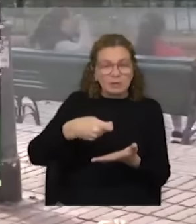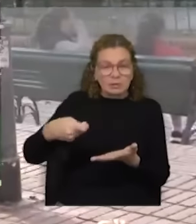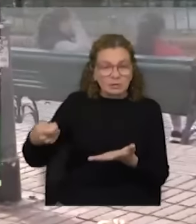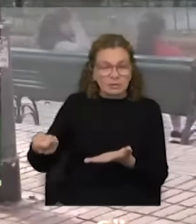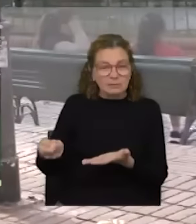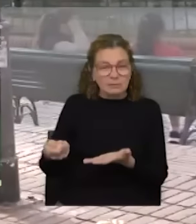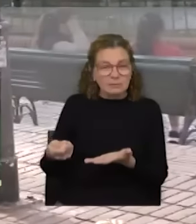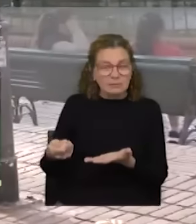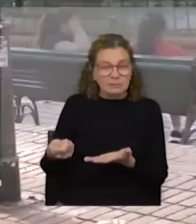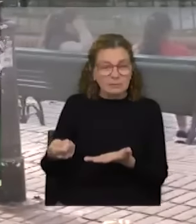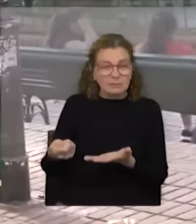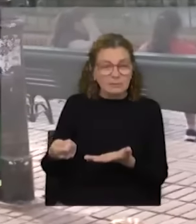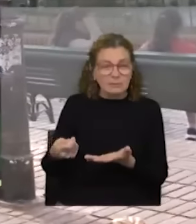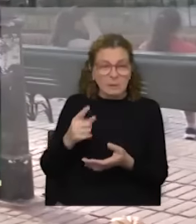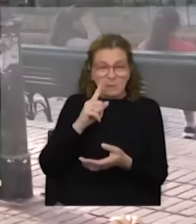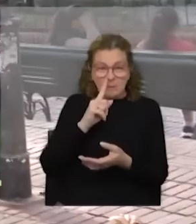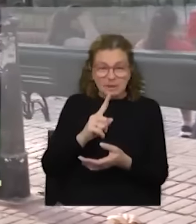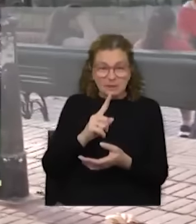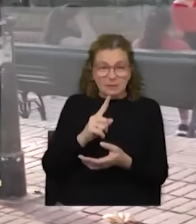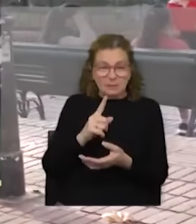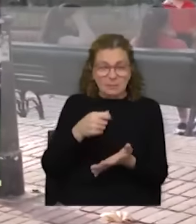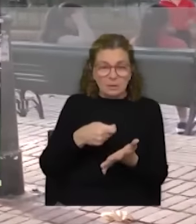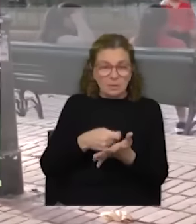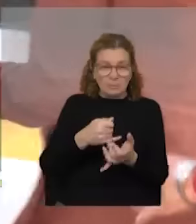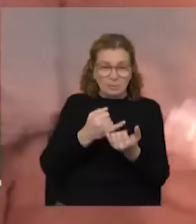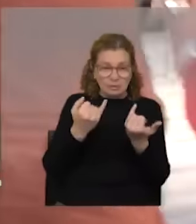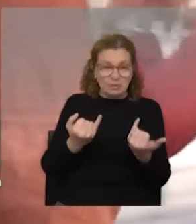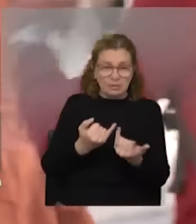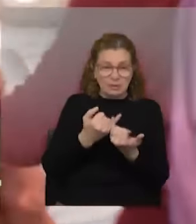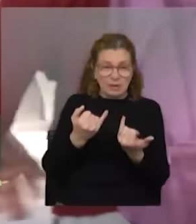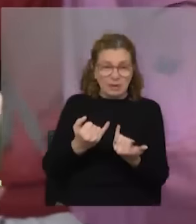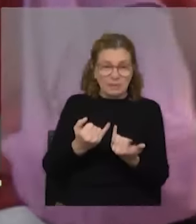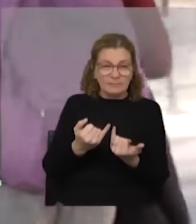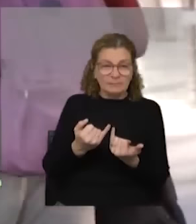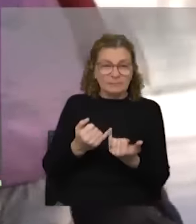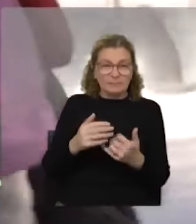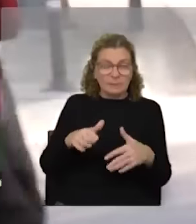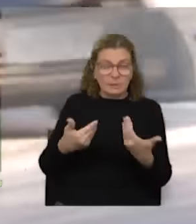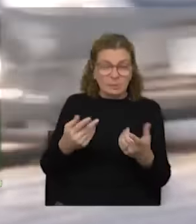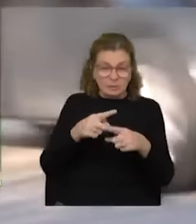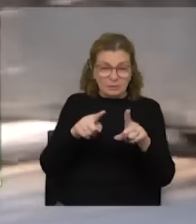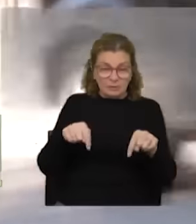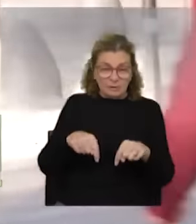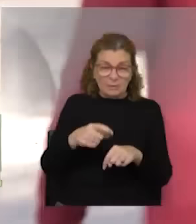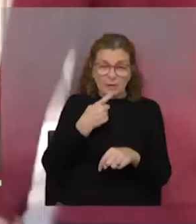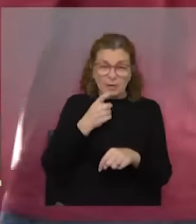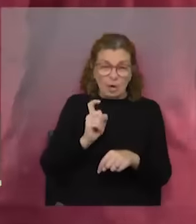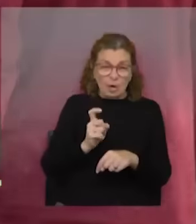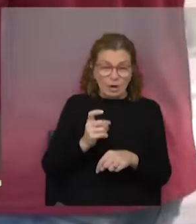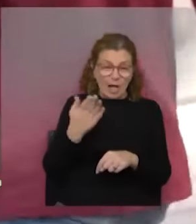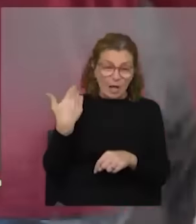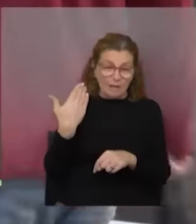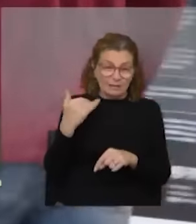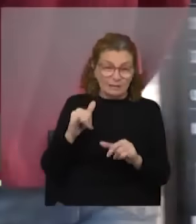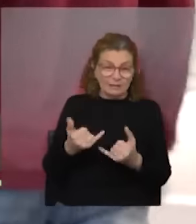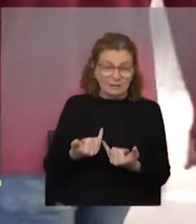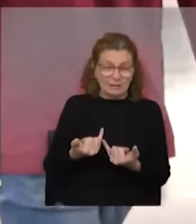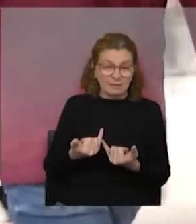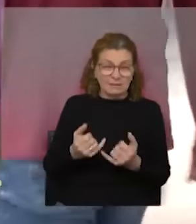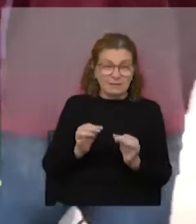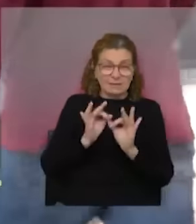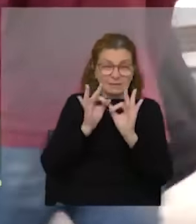listas a nosotros 1 por por día va la segunda vez ya había repartido para los partidos Colorado